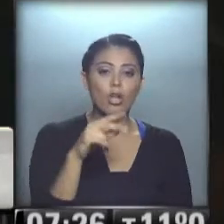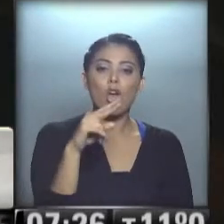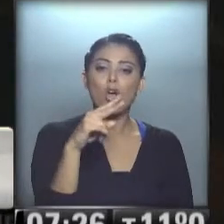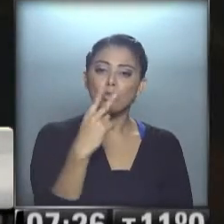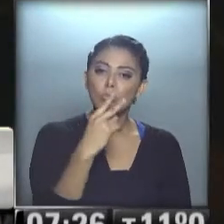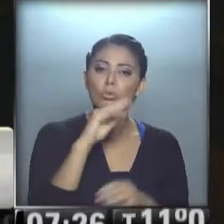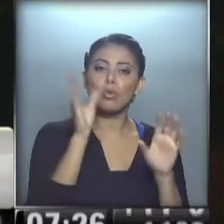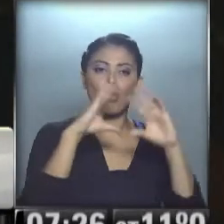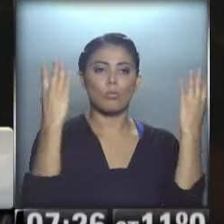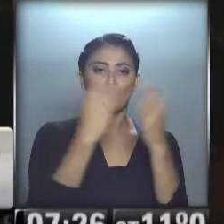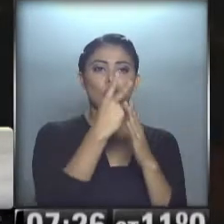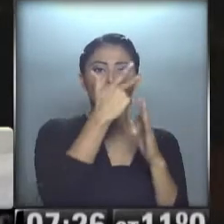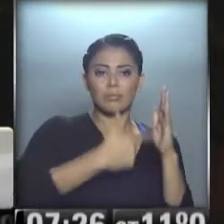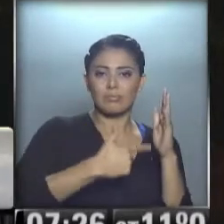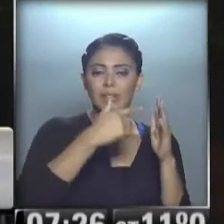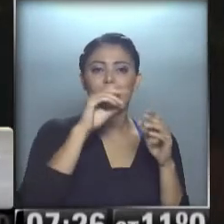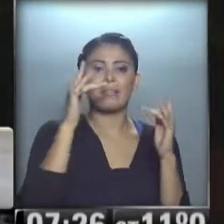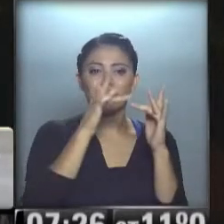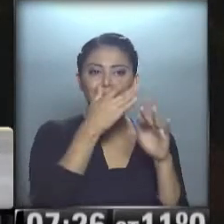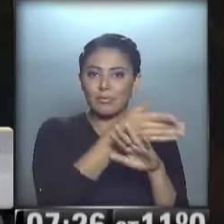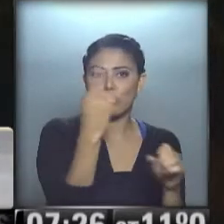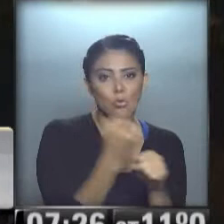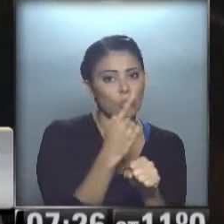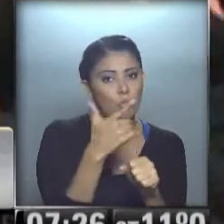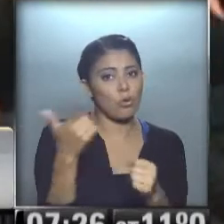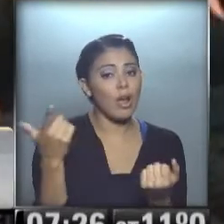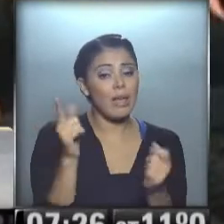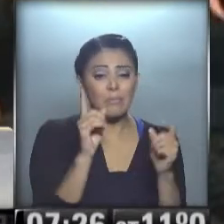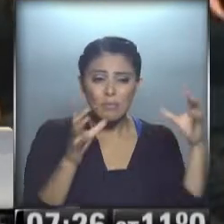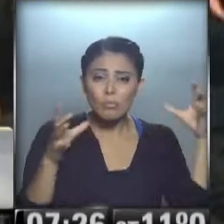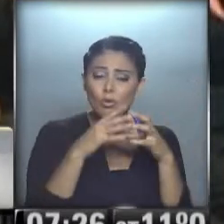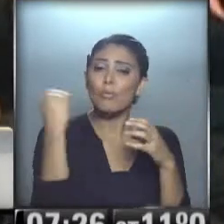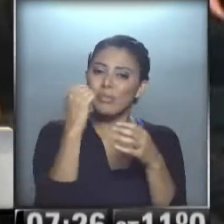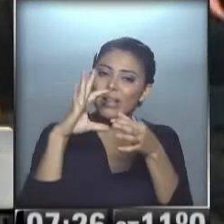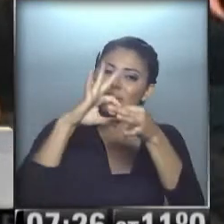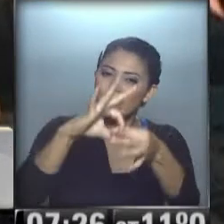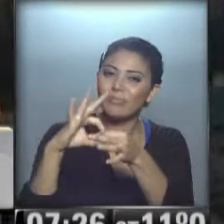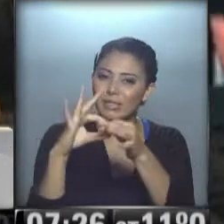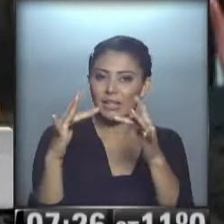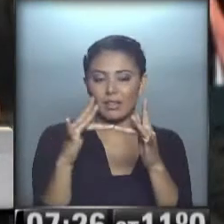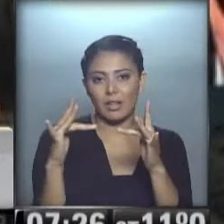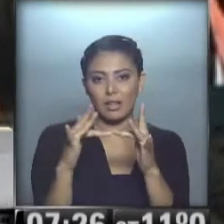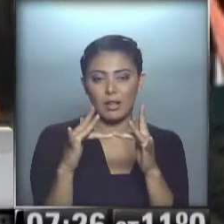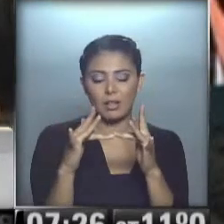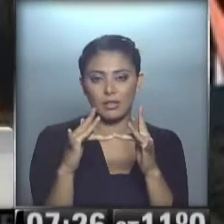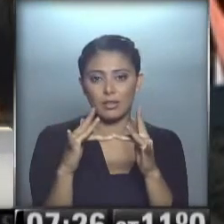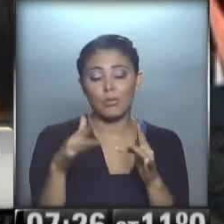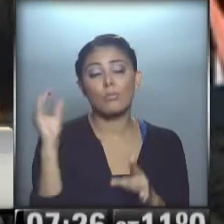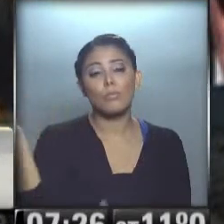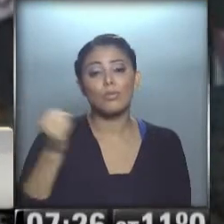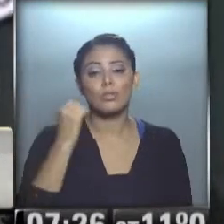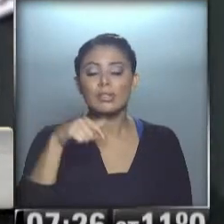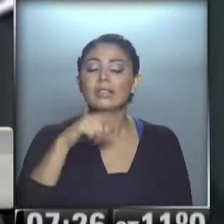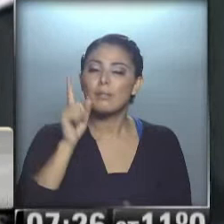terceras partes del mundo que no tienen acceso a Internet, que esas dos terceras partes se puedan sumar a Internet, y fundamentalmente, esto